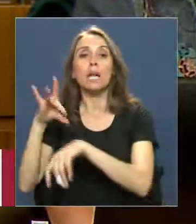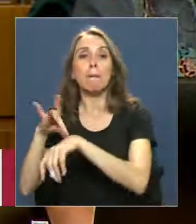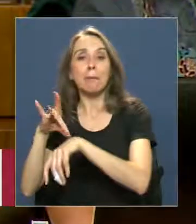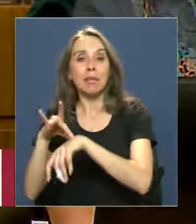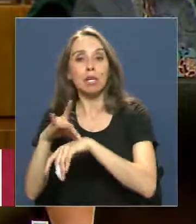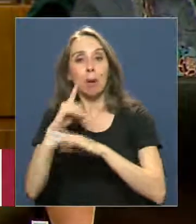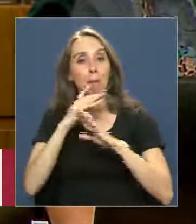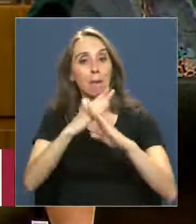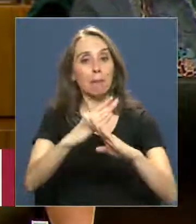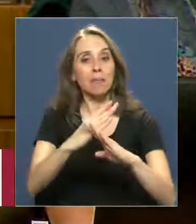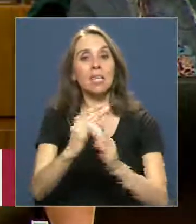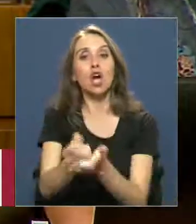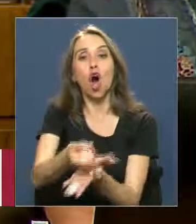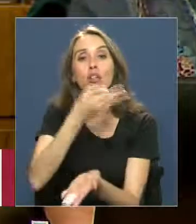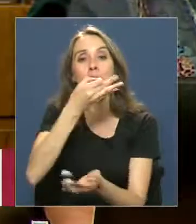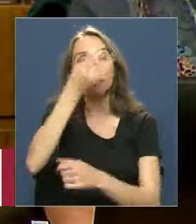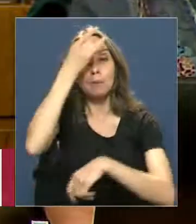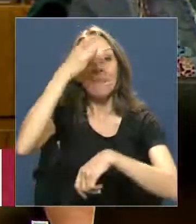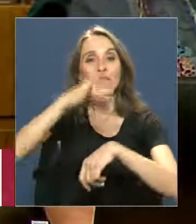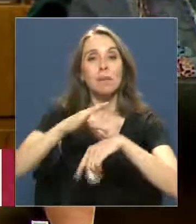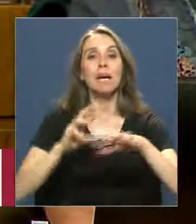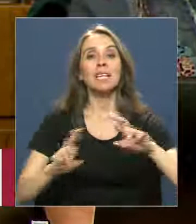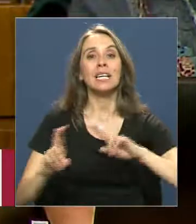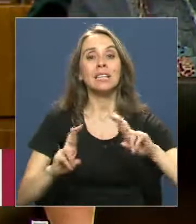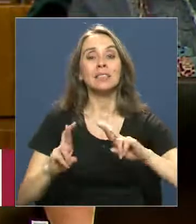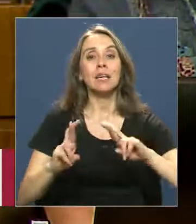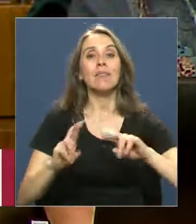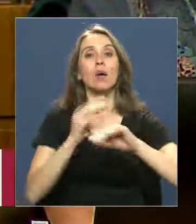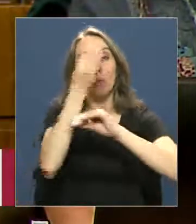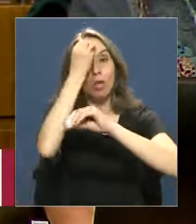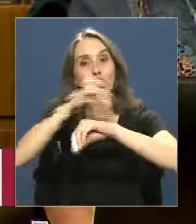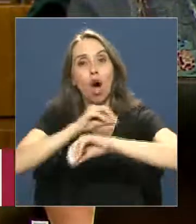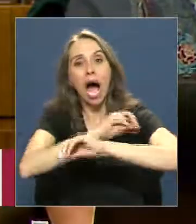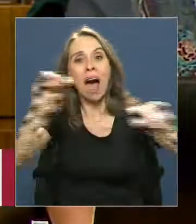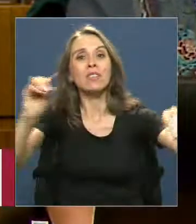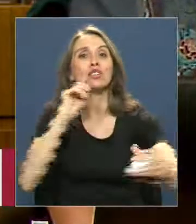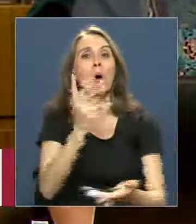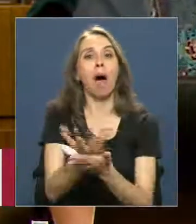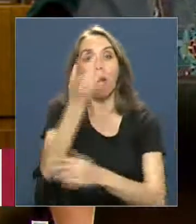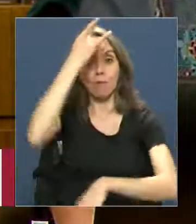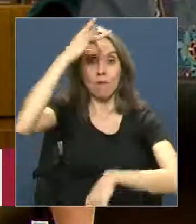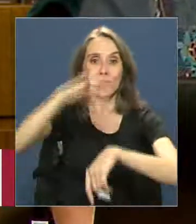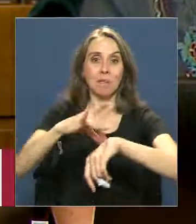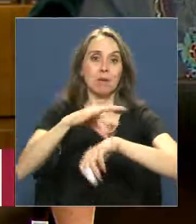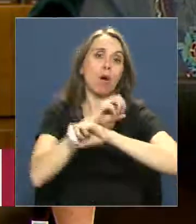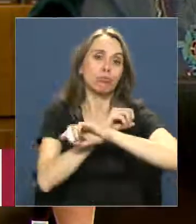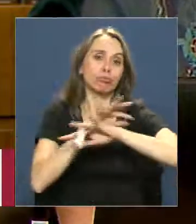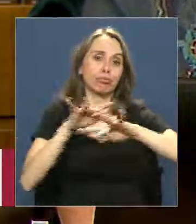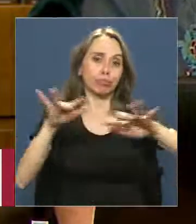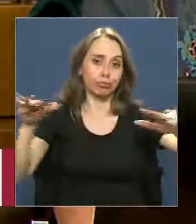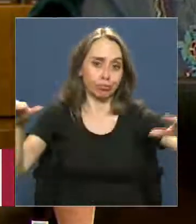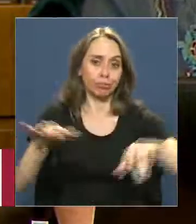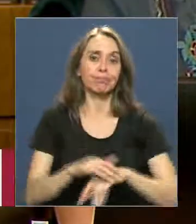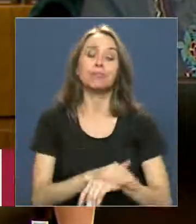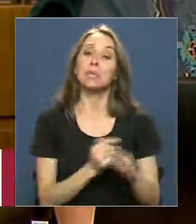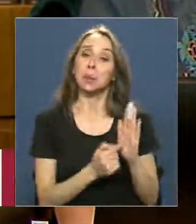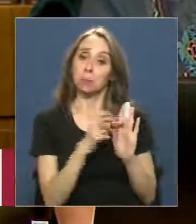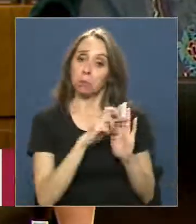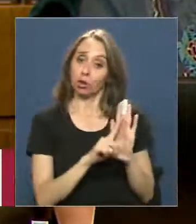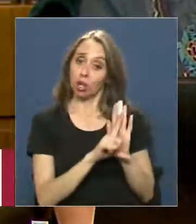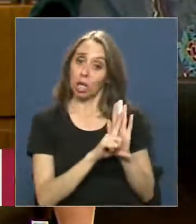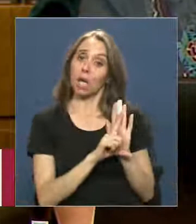la prevención y tratamiento de las enfermedades relacionadas con la alerta sanitaria. Este proyecto, presidente, es